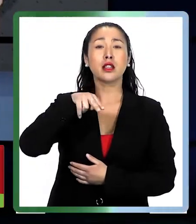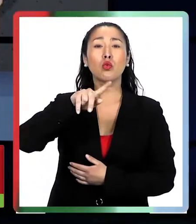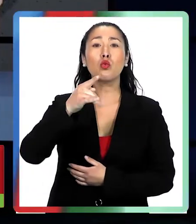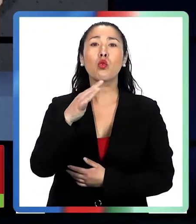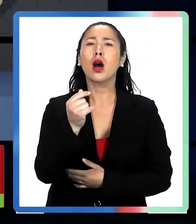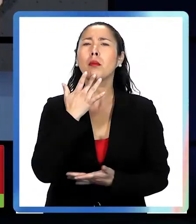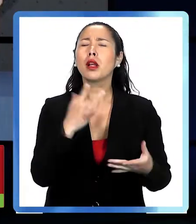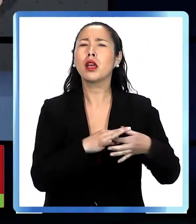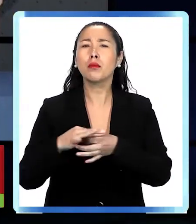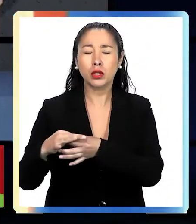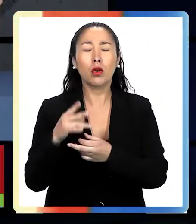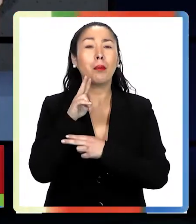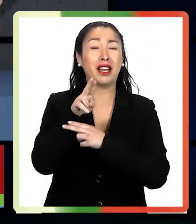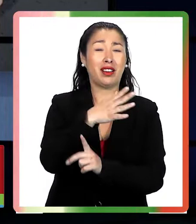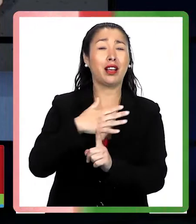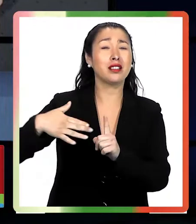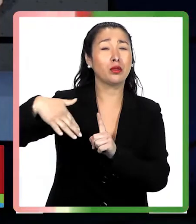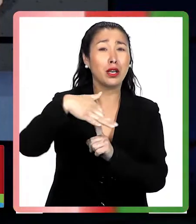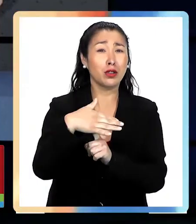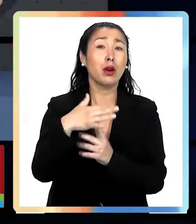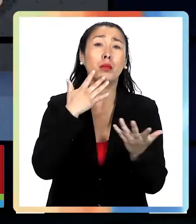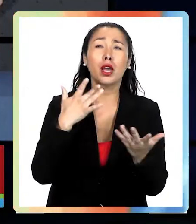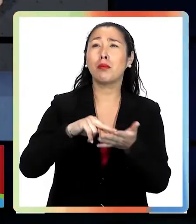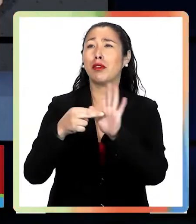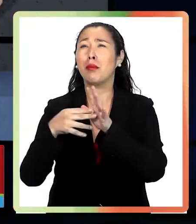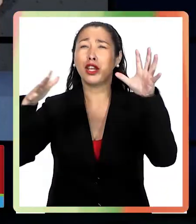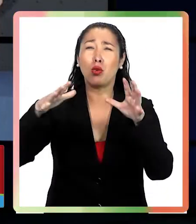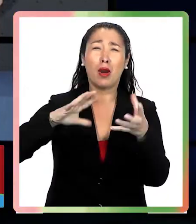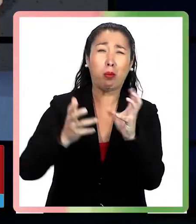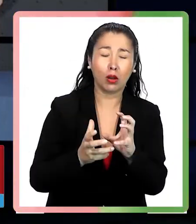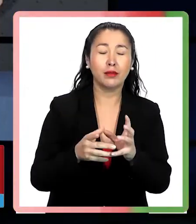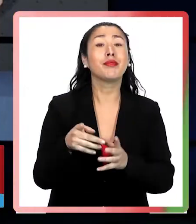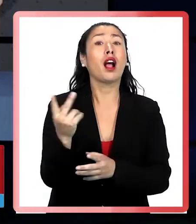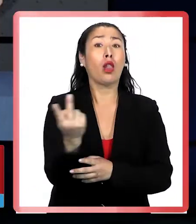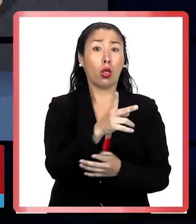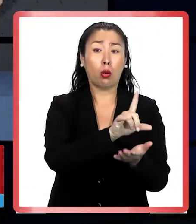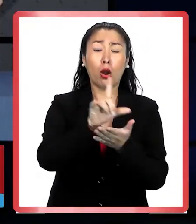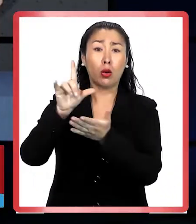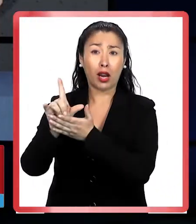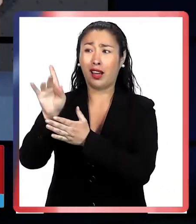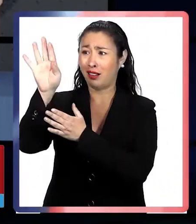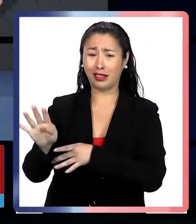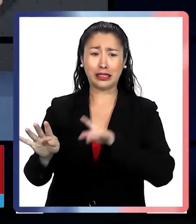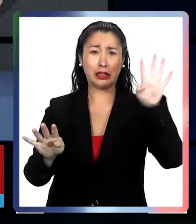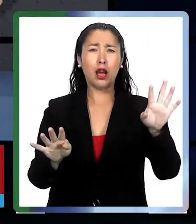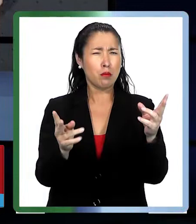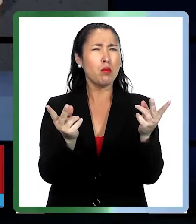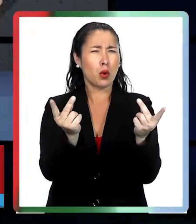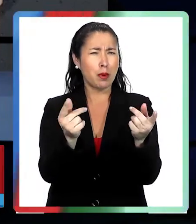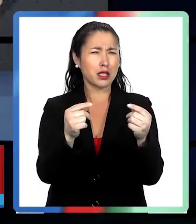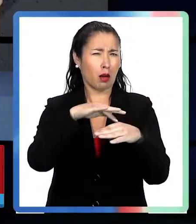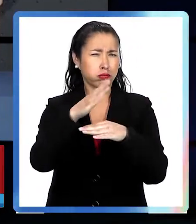Tsinghua para abordar los escenarios de crisis por desastres naturales. Ambas zonas tienen características geográficas